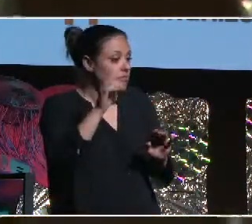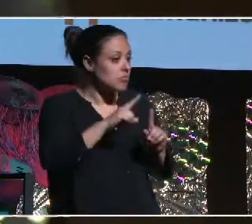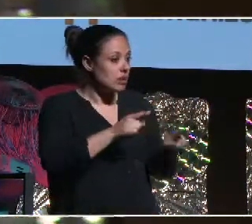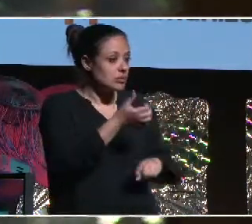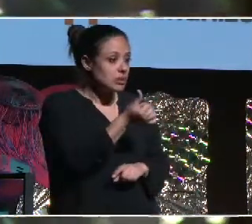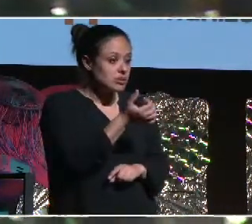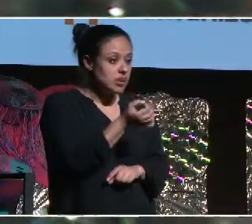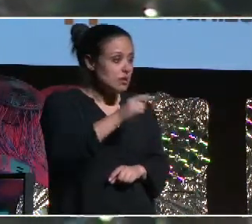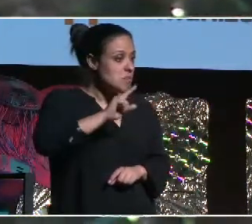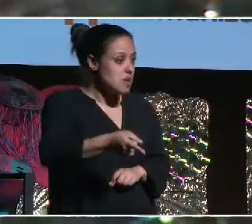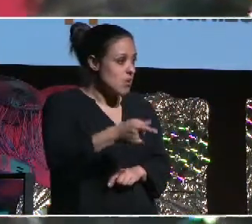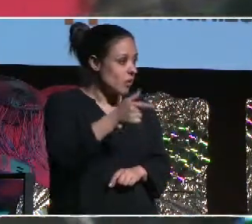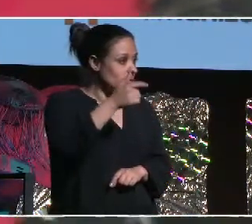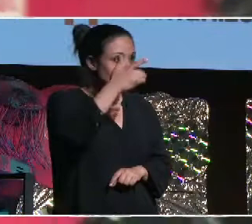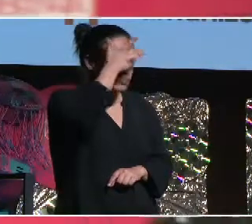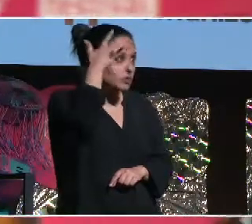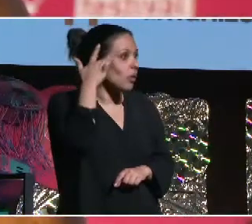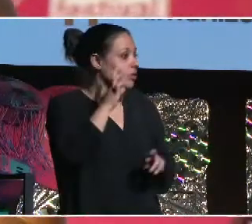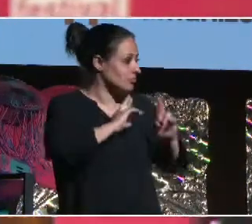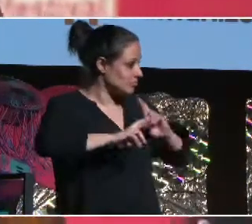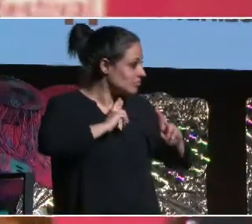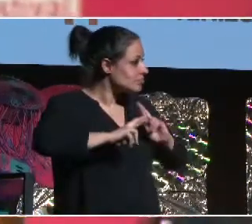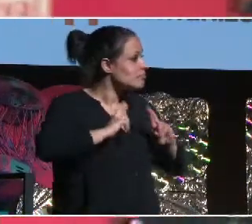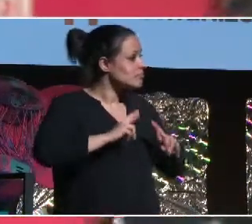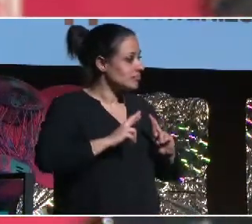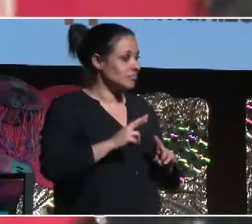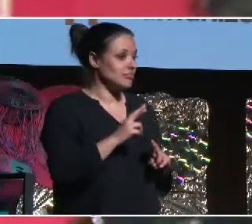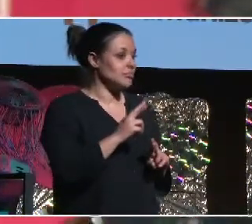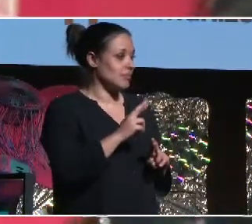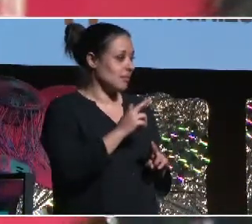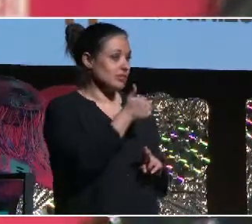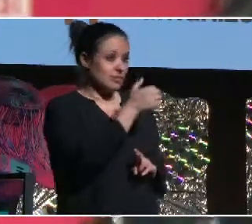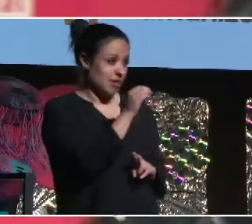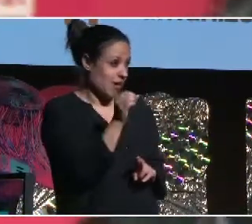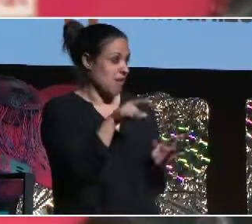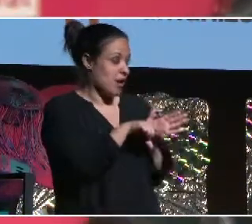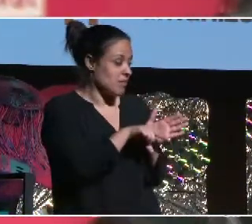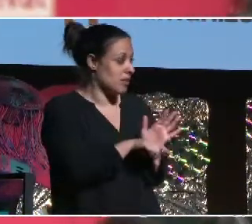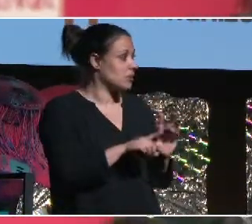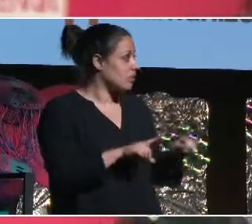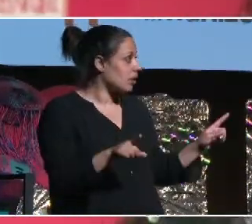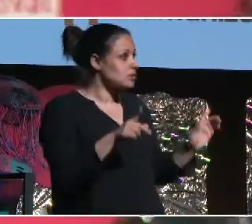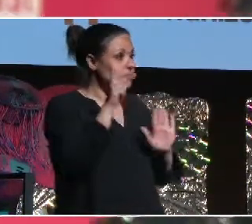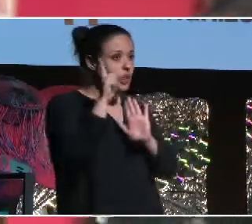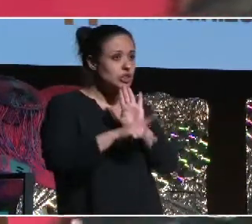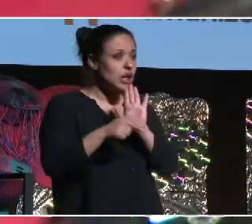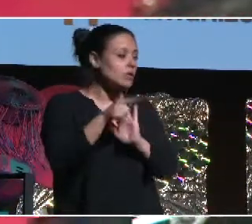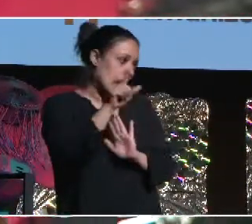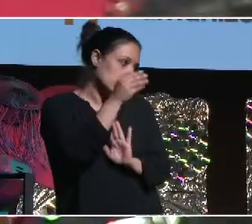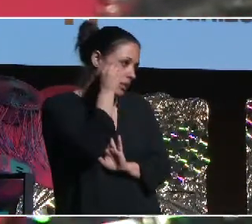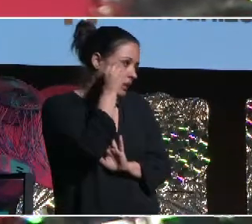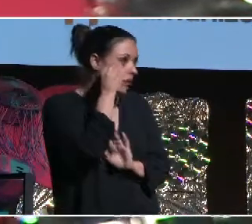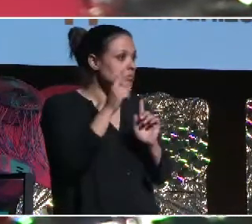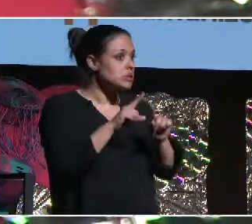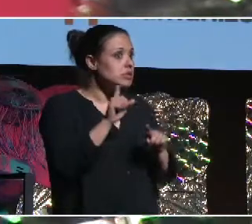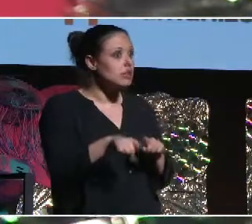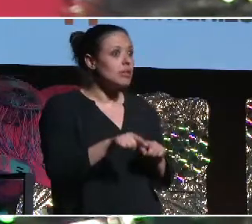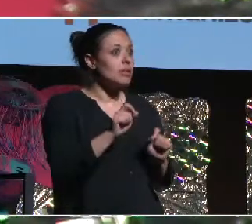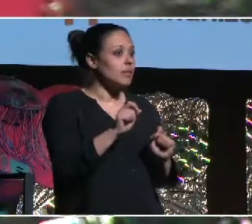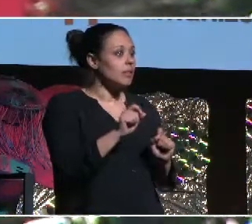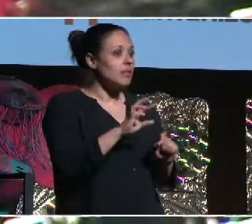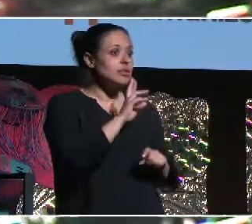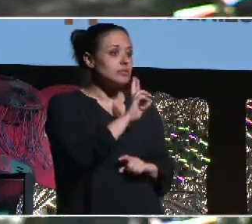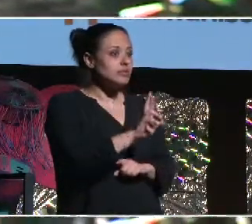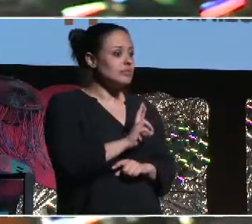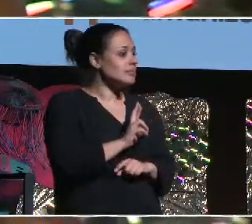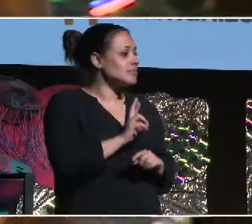Y esta encuesta, este proyecto, este índice, tuvo un resultado en sí mismo. Esto generó